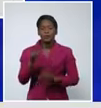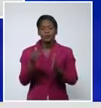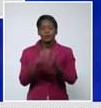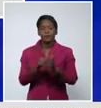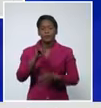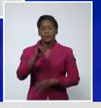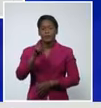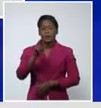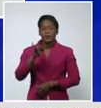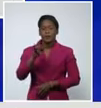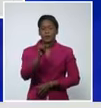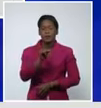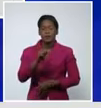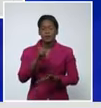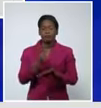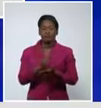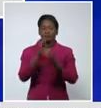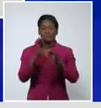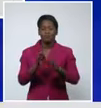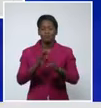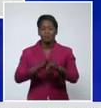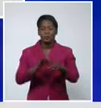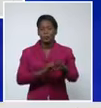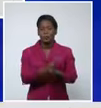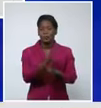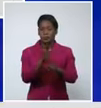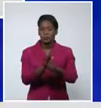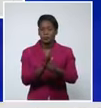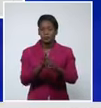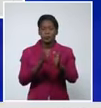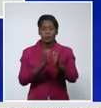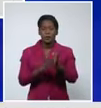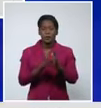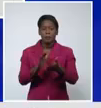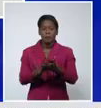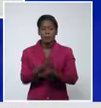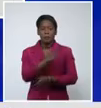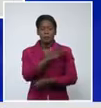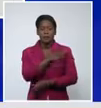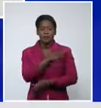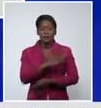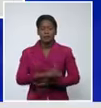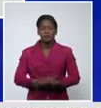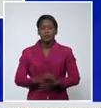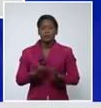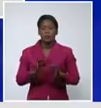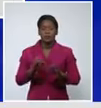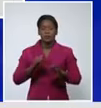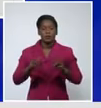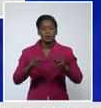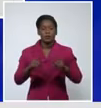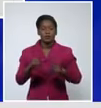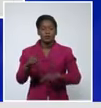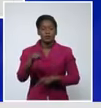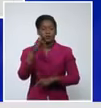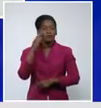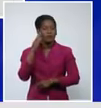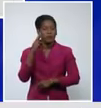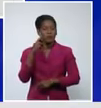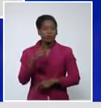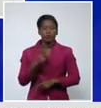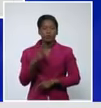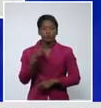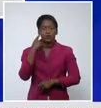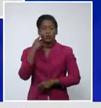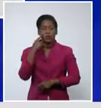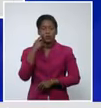11.616 casos confirmados en el mes de marzo. Siempre recuerdo, estamos todavía en los